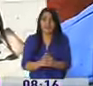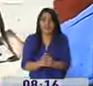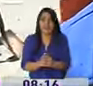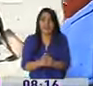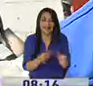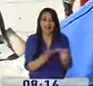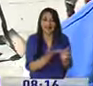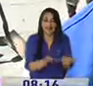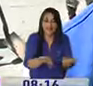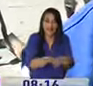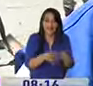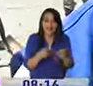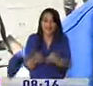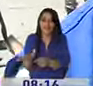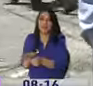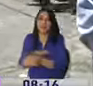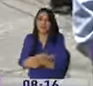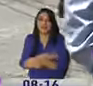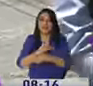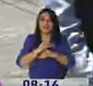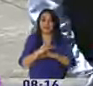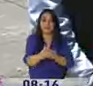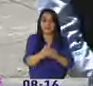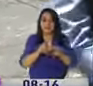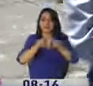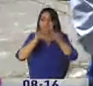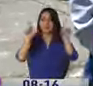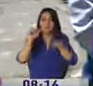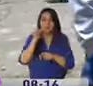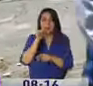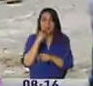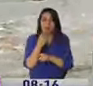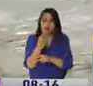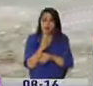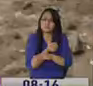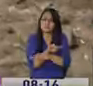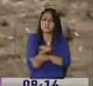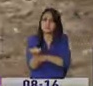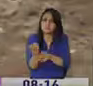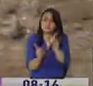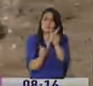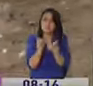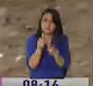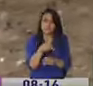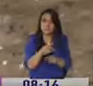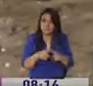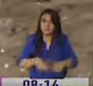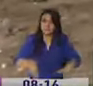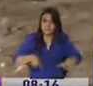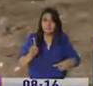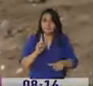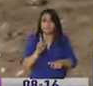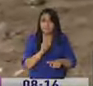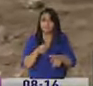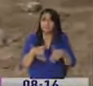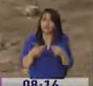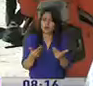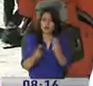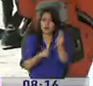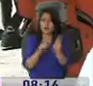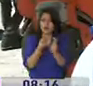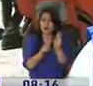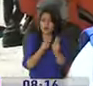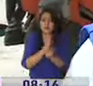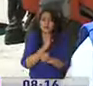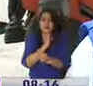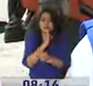interviene para el tema del resultado. La vía. La empresa de agua potable hace algunas recomendaciones para evitar el colapso de los sistemas de alcantarillado. Y